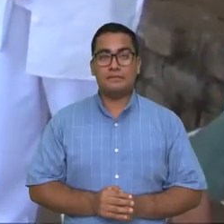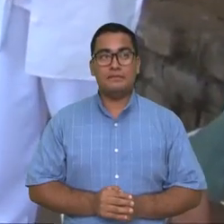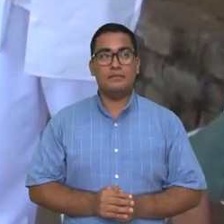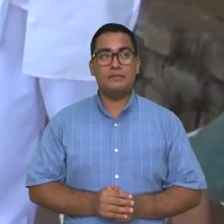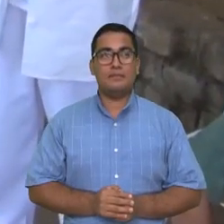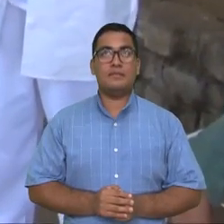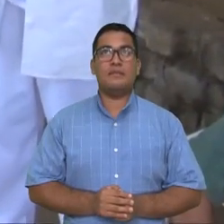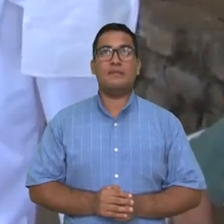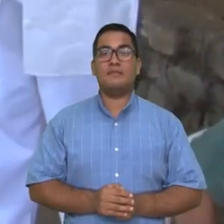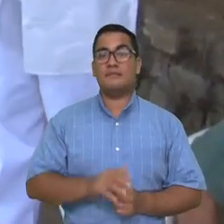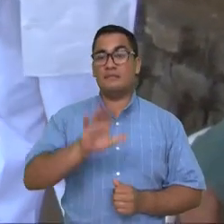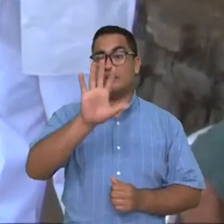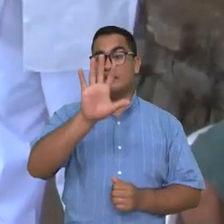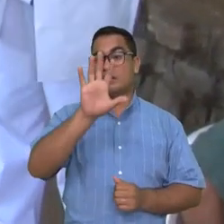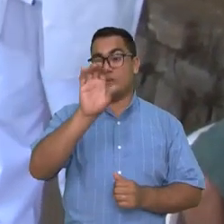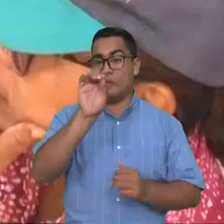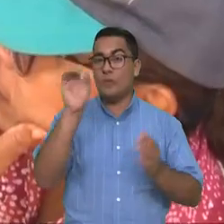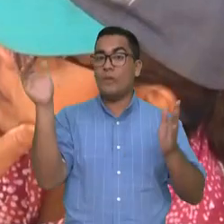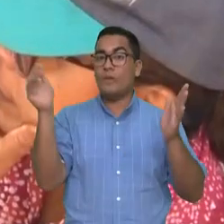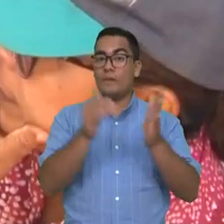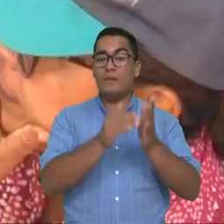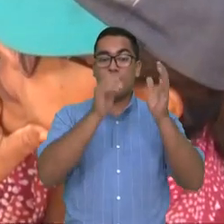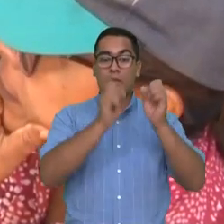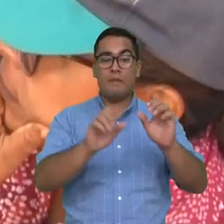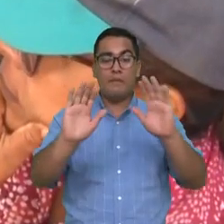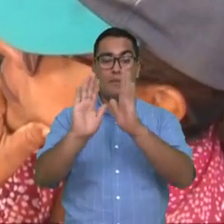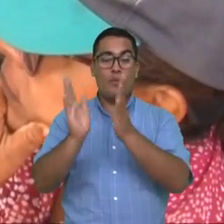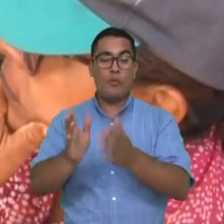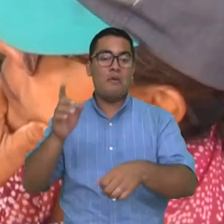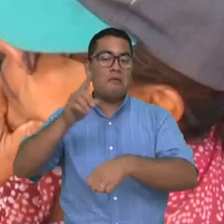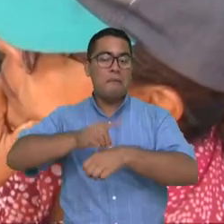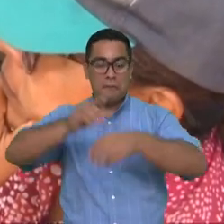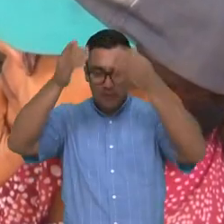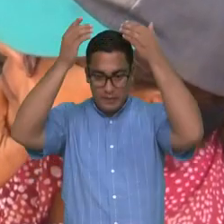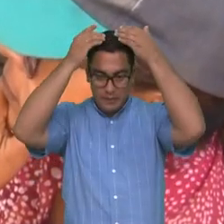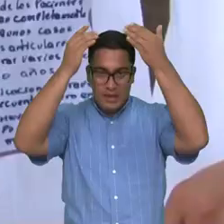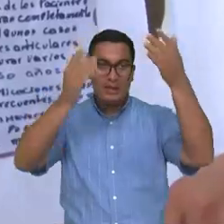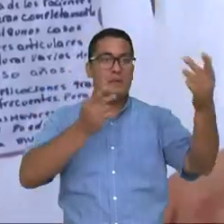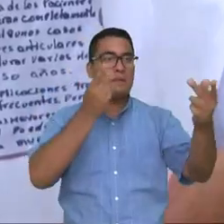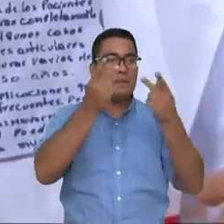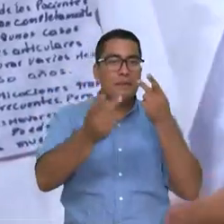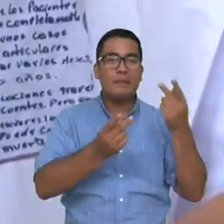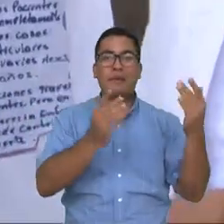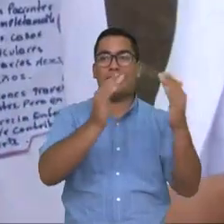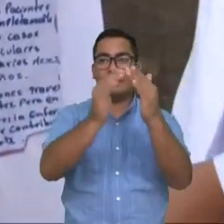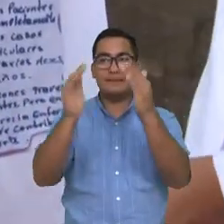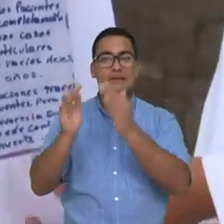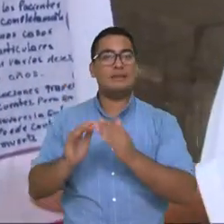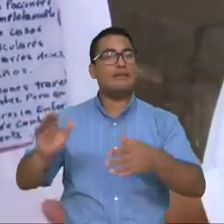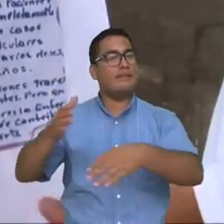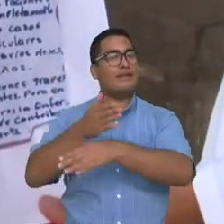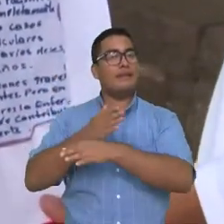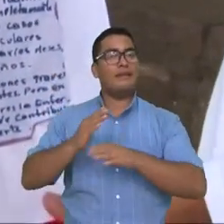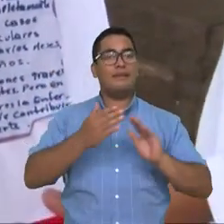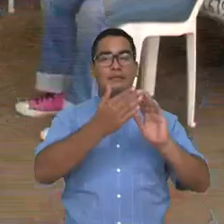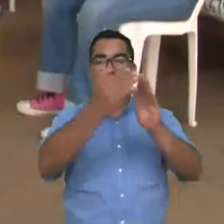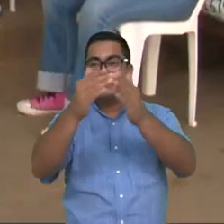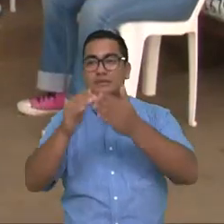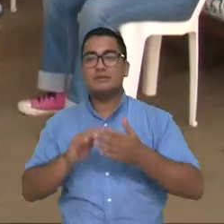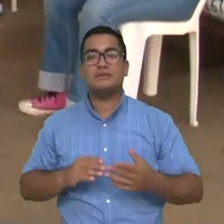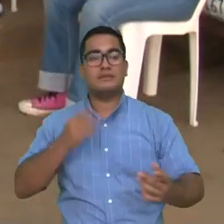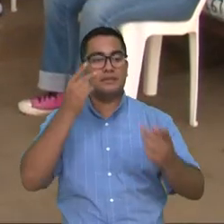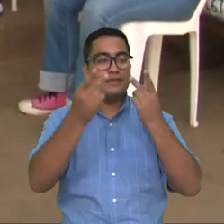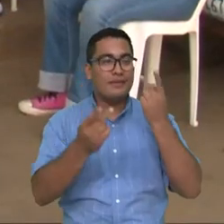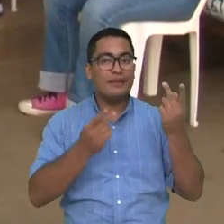Más de 50.000 brigadistas de salud se encuentran movilizados en los barrios, comarcas y comunidades, visitando casa a casa